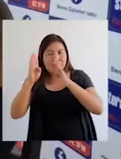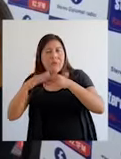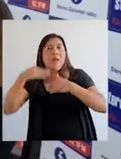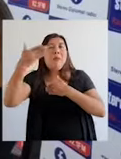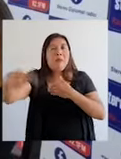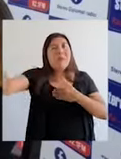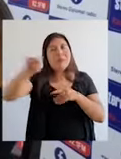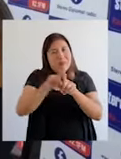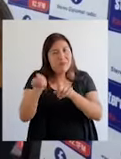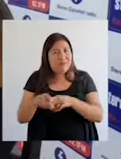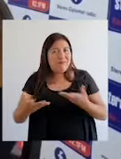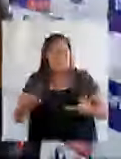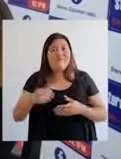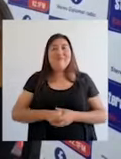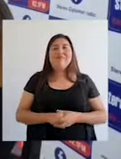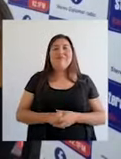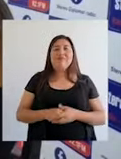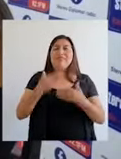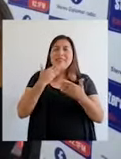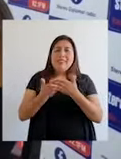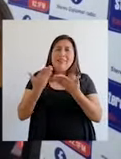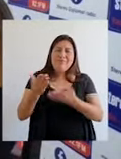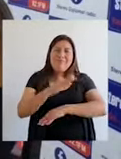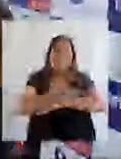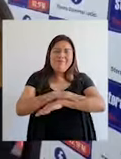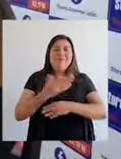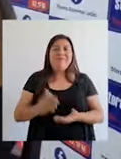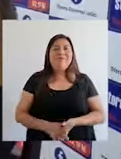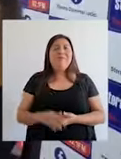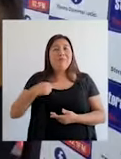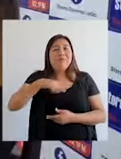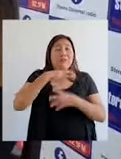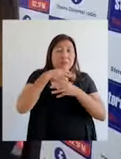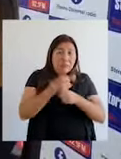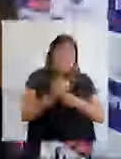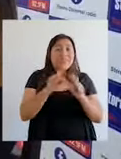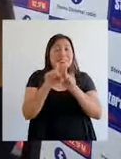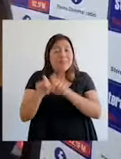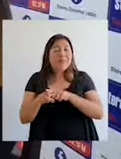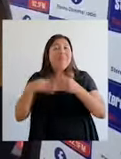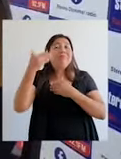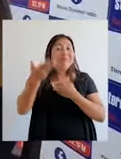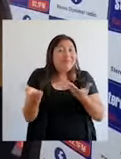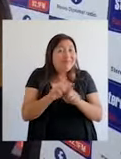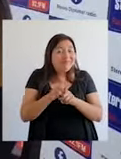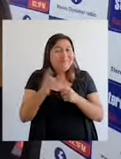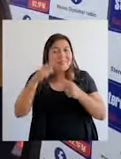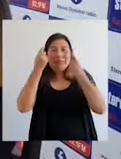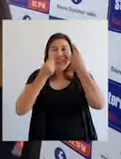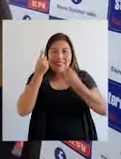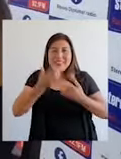momento vamos a pertenecer. Correcto. Buen llamado ese, ¿ah? En algún momento vamos a pertenecer. Eso es para Así es. reflexionar, señor Gamarra. Sí,